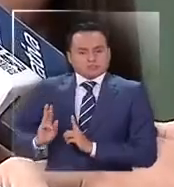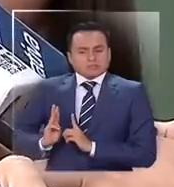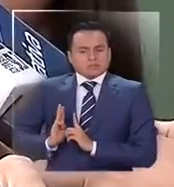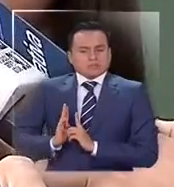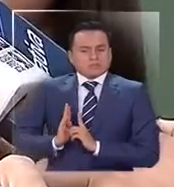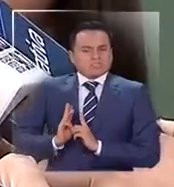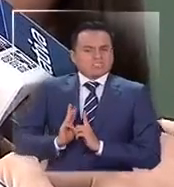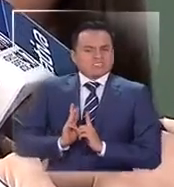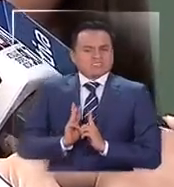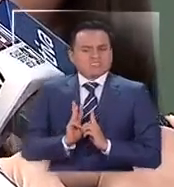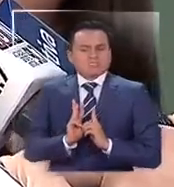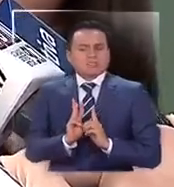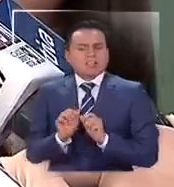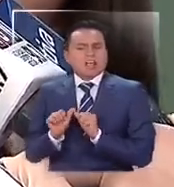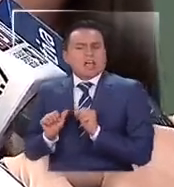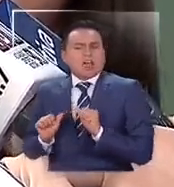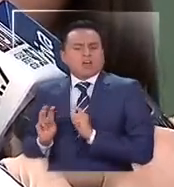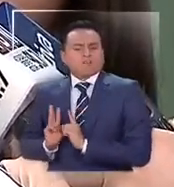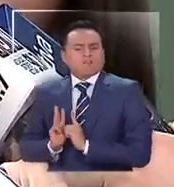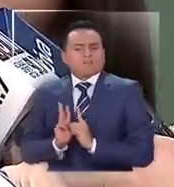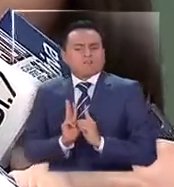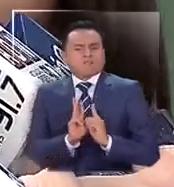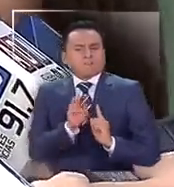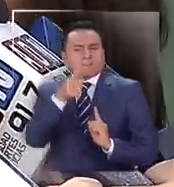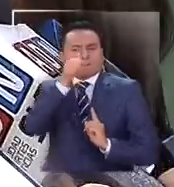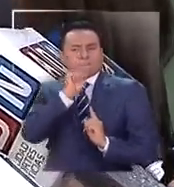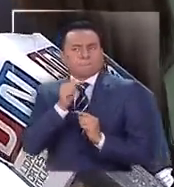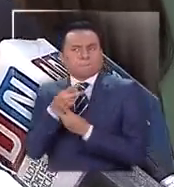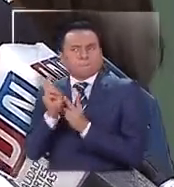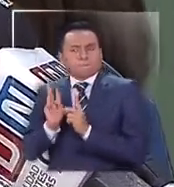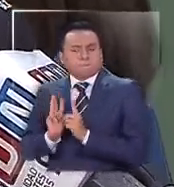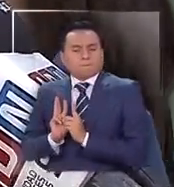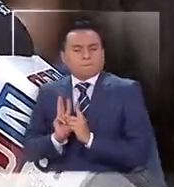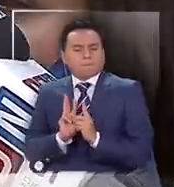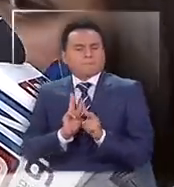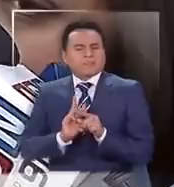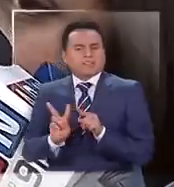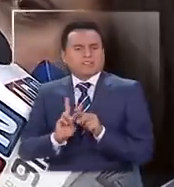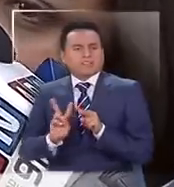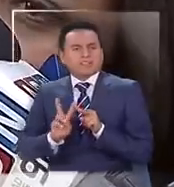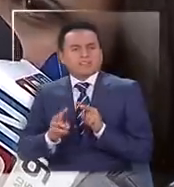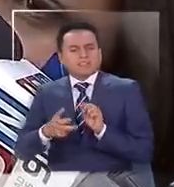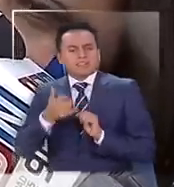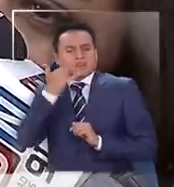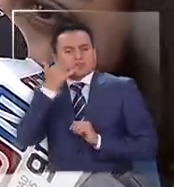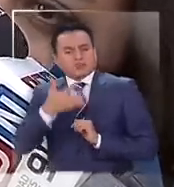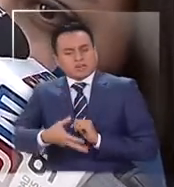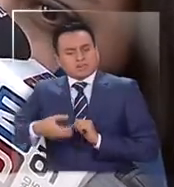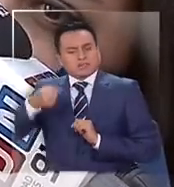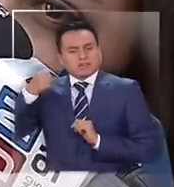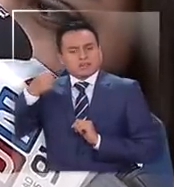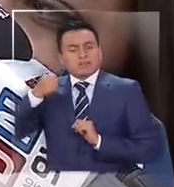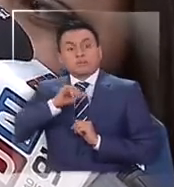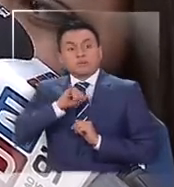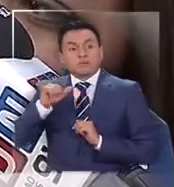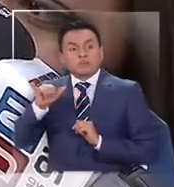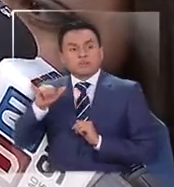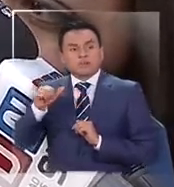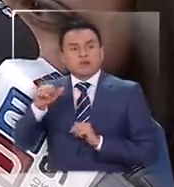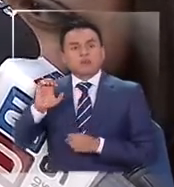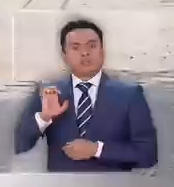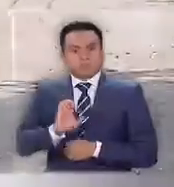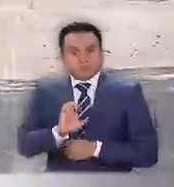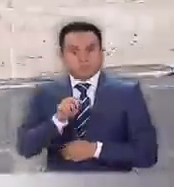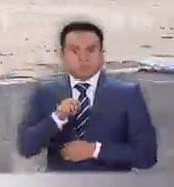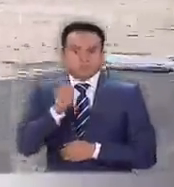trasladándola a un lugar alejado de la luz pública, donde habrían procedido a sustraerle su teléfono celular y posteriormente a abusar